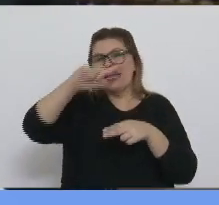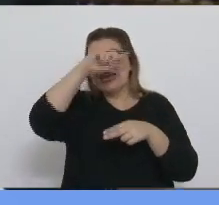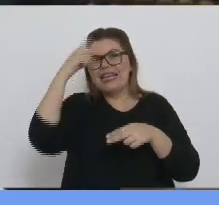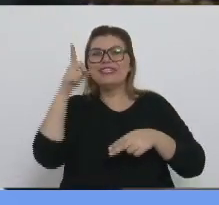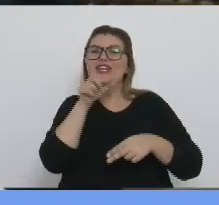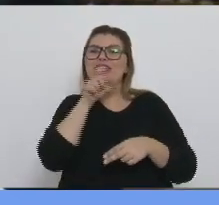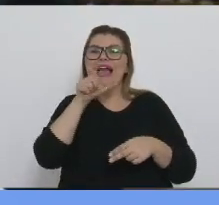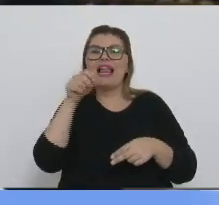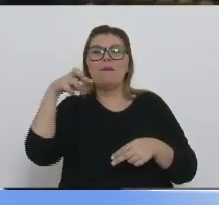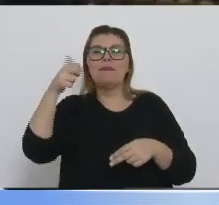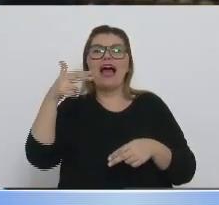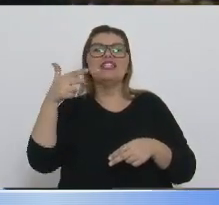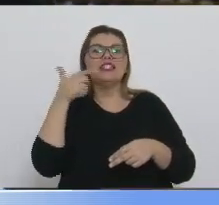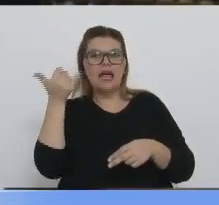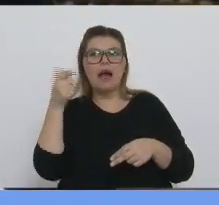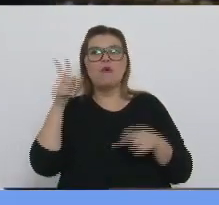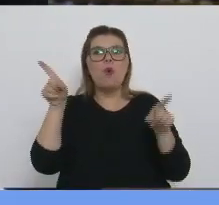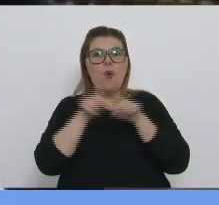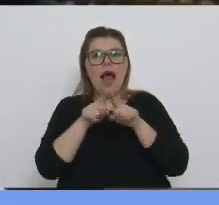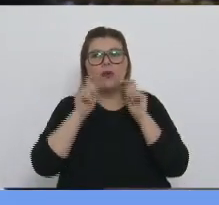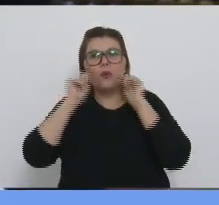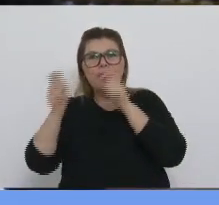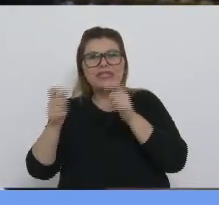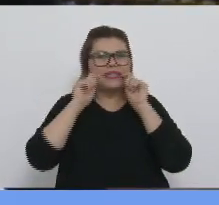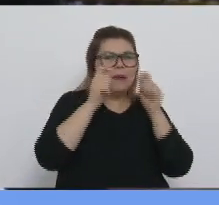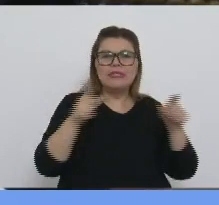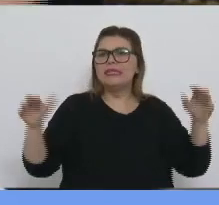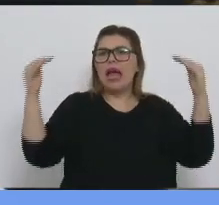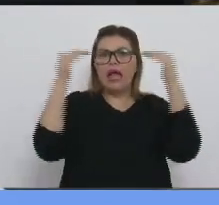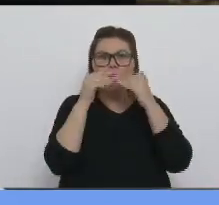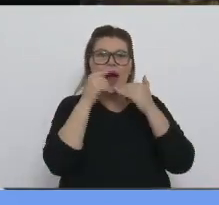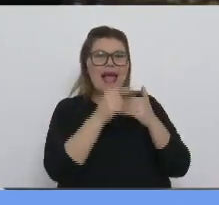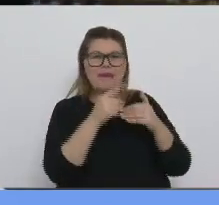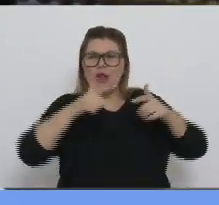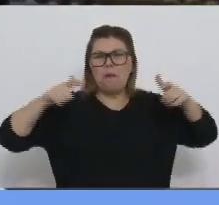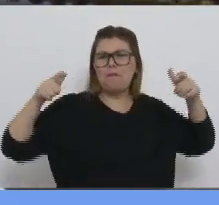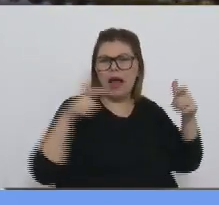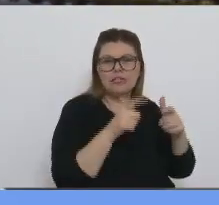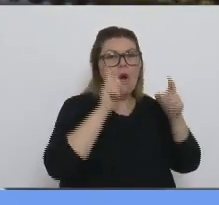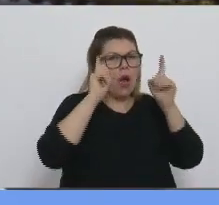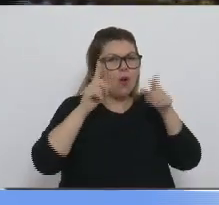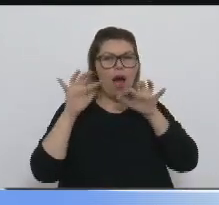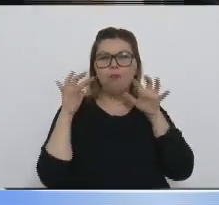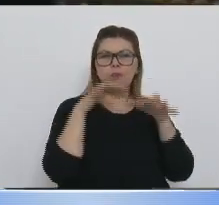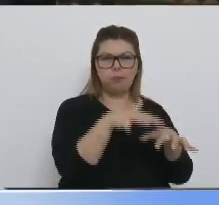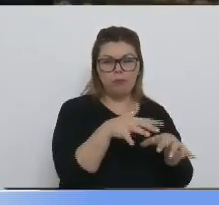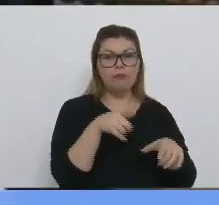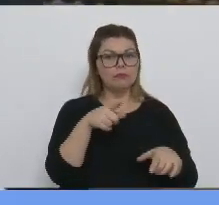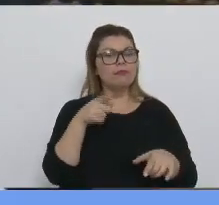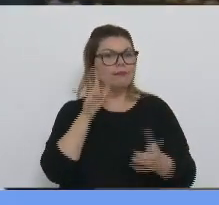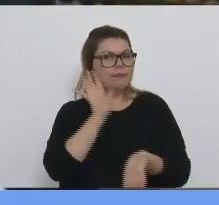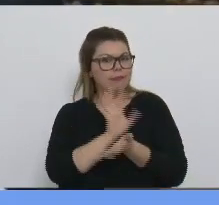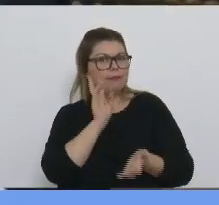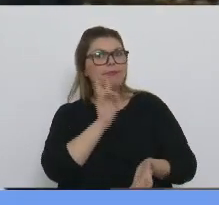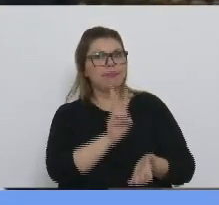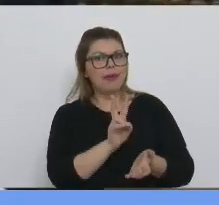85 veces más pequeño la misma visitación que talampaya esto nos avisa que el potencial de ecoturismo